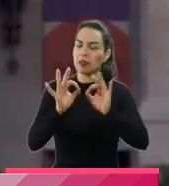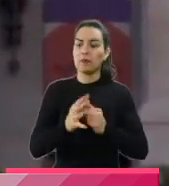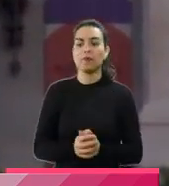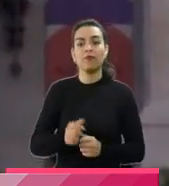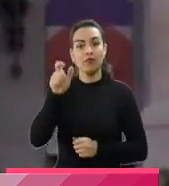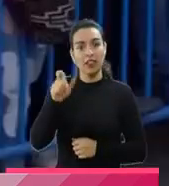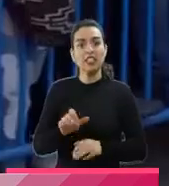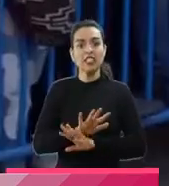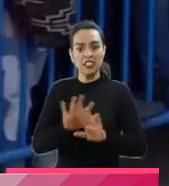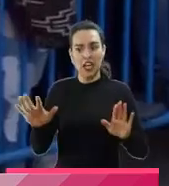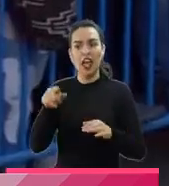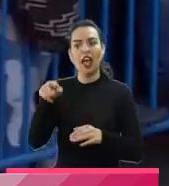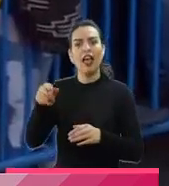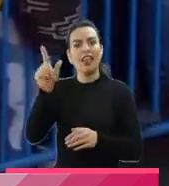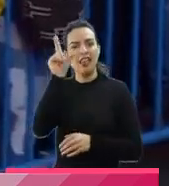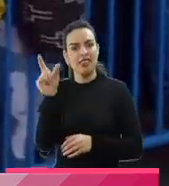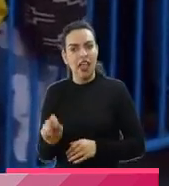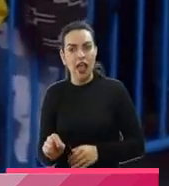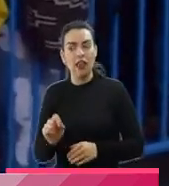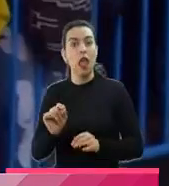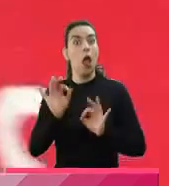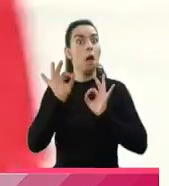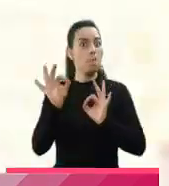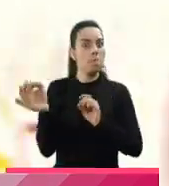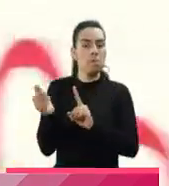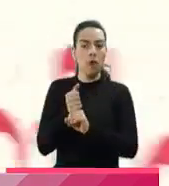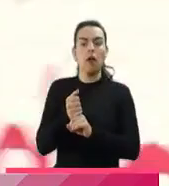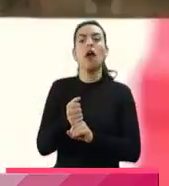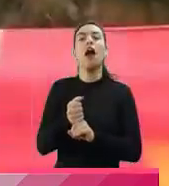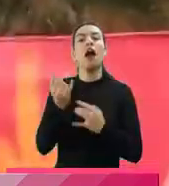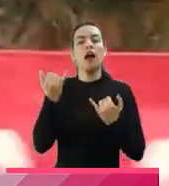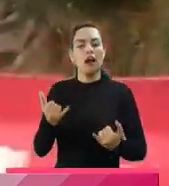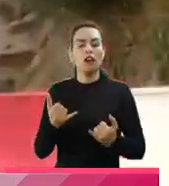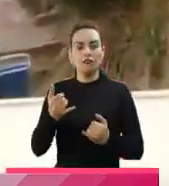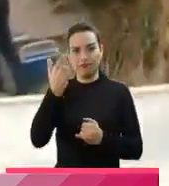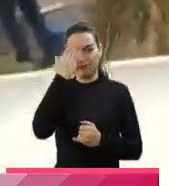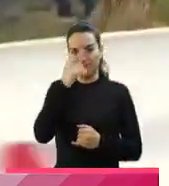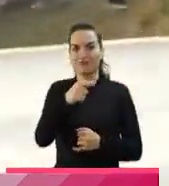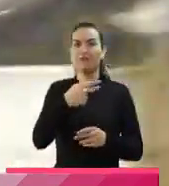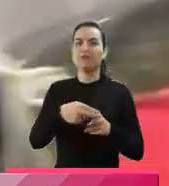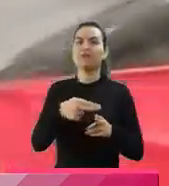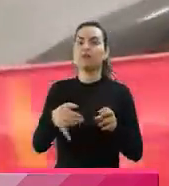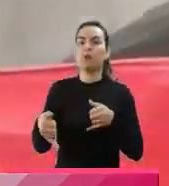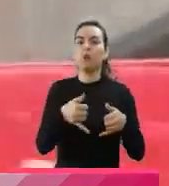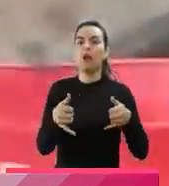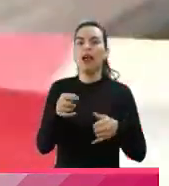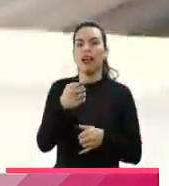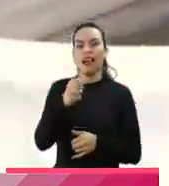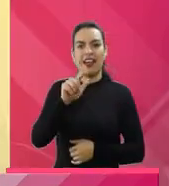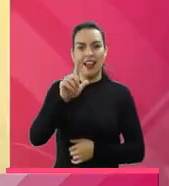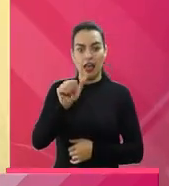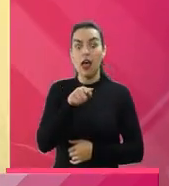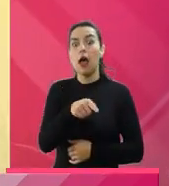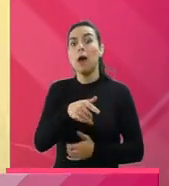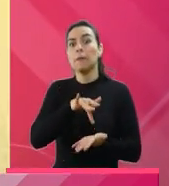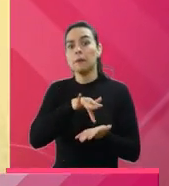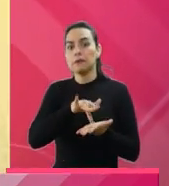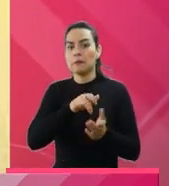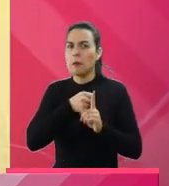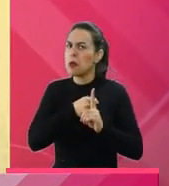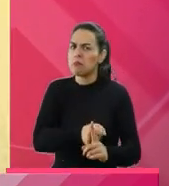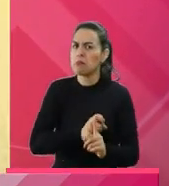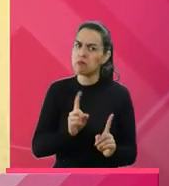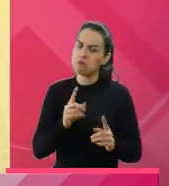España con buenos resultados, pero será debutante en la ronda gala. Sin embargo, tomará su participación sin ninguna presión. Siempre he hecho